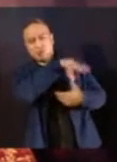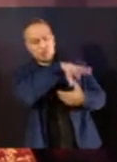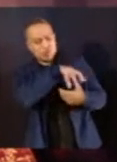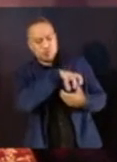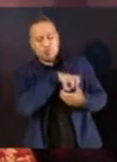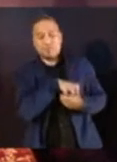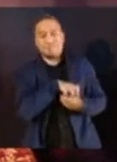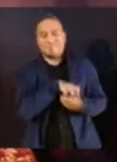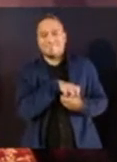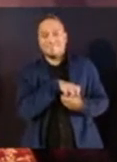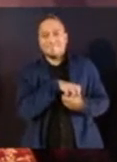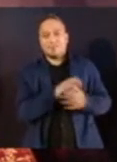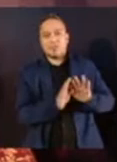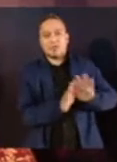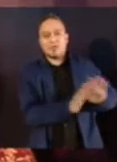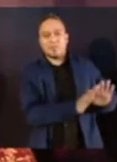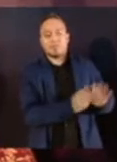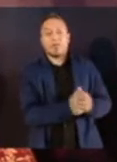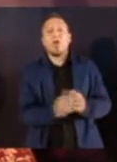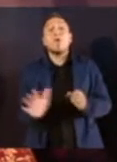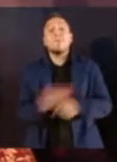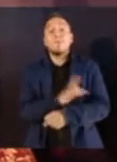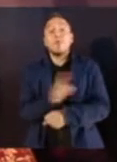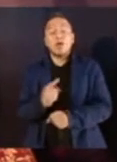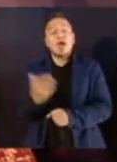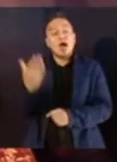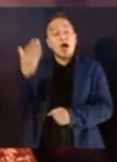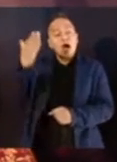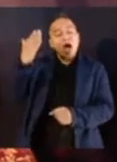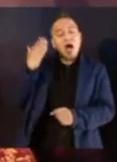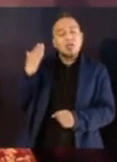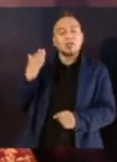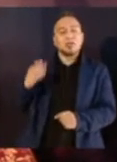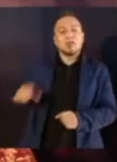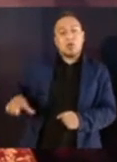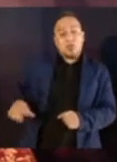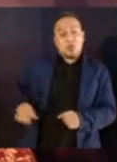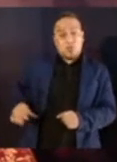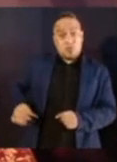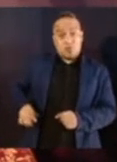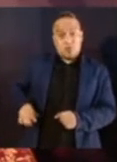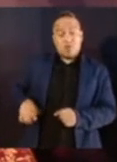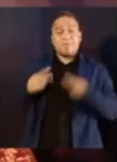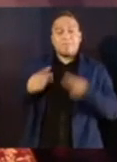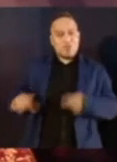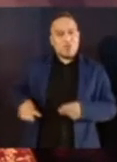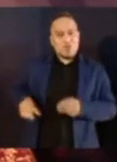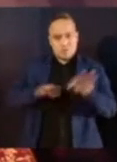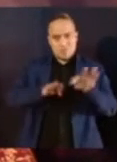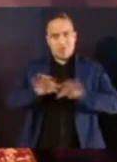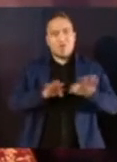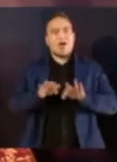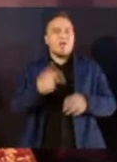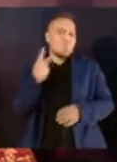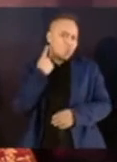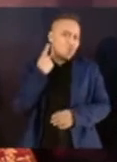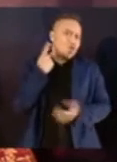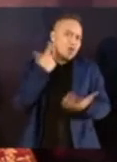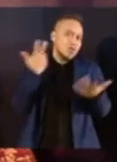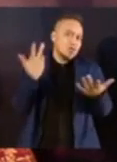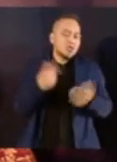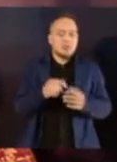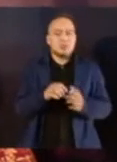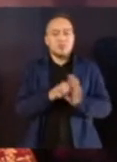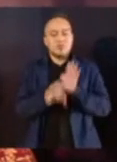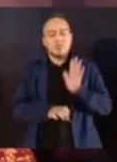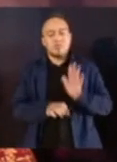una generación de funcionarios y políticos mexicanos que, aunque no se dieron más que una, ¿cómo